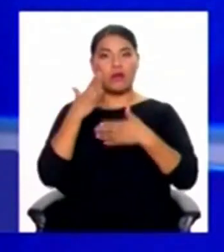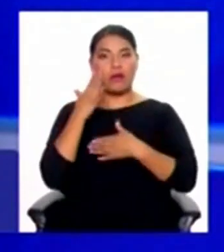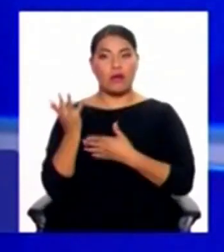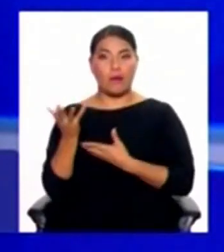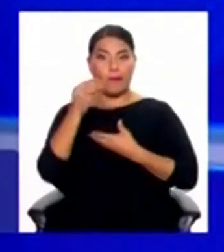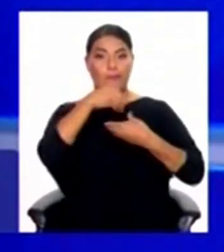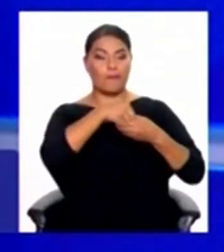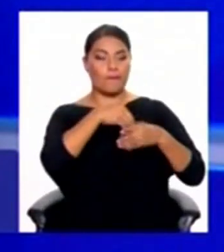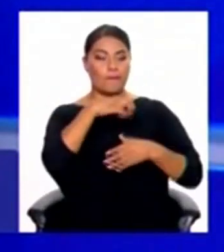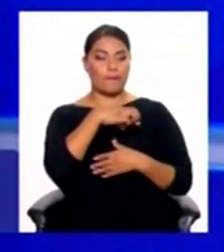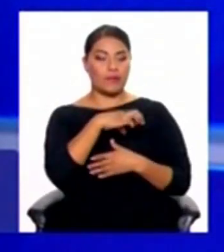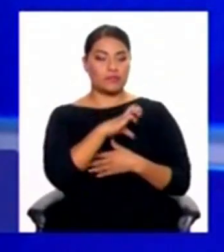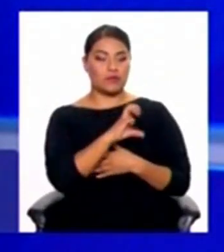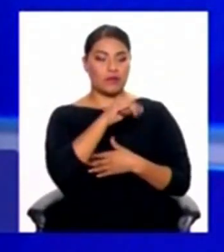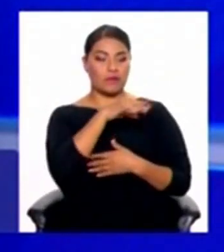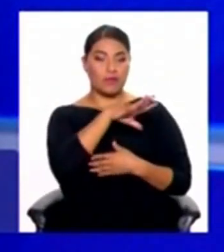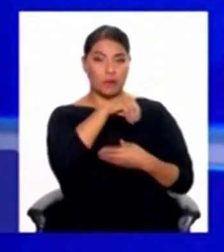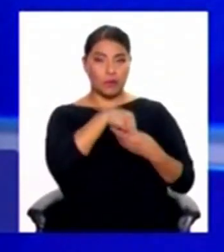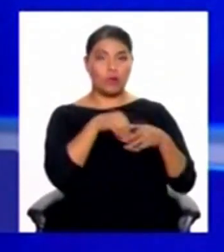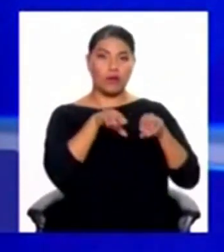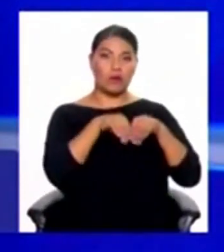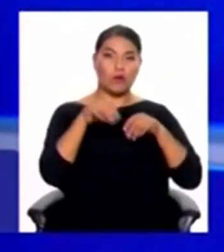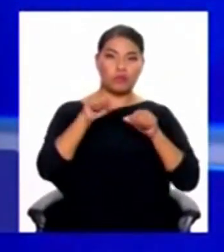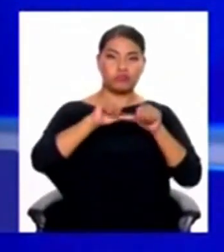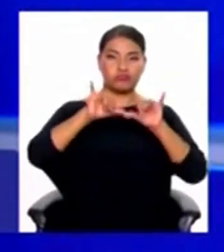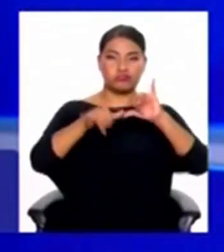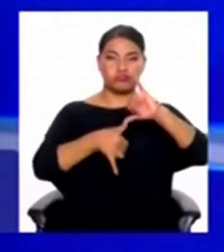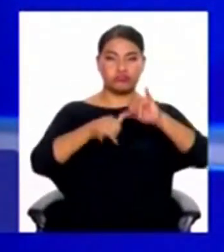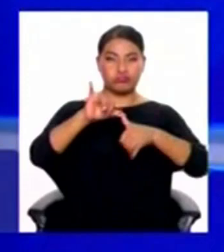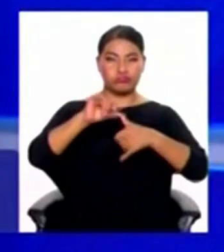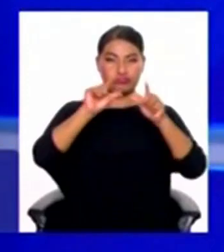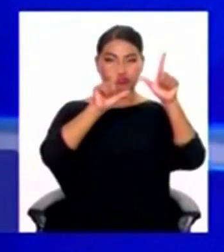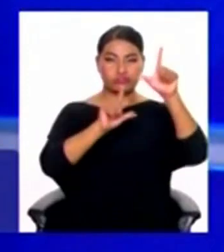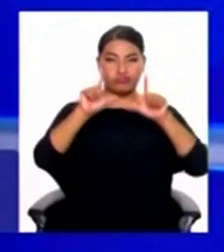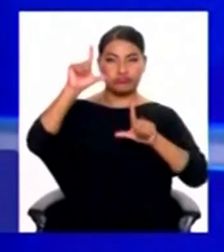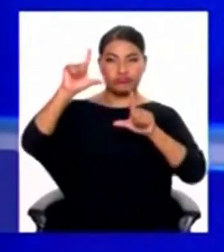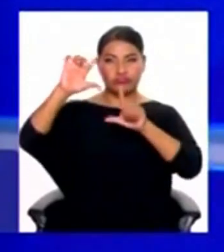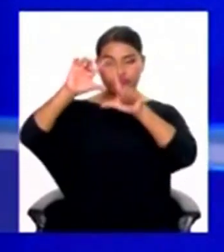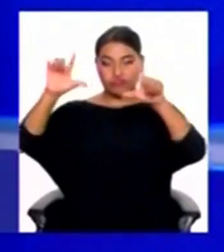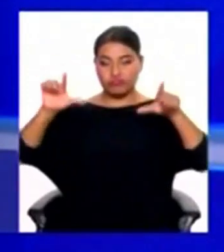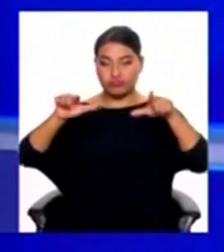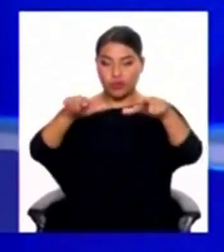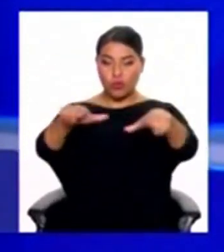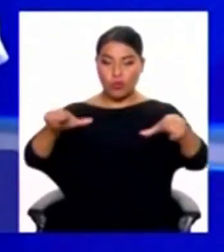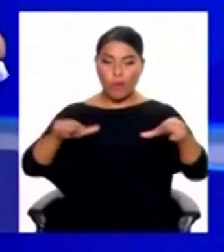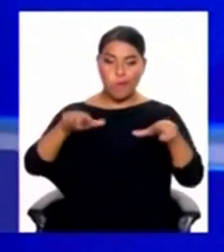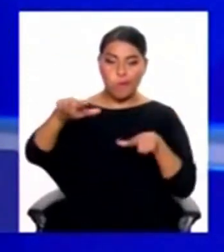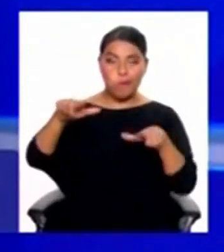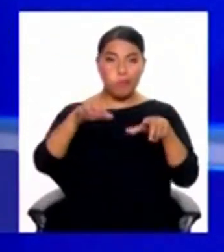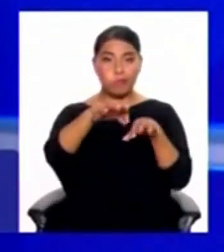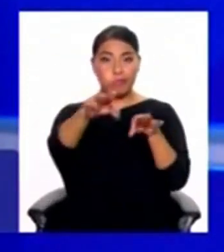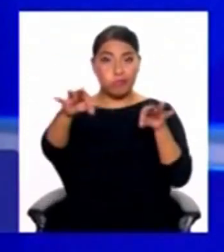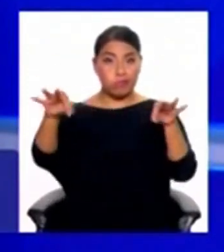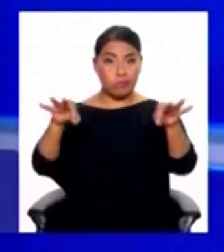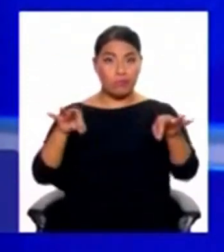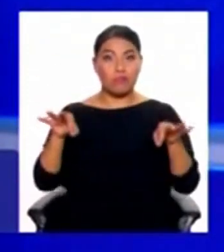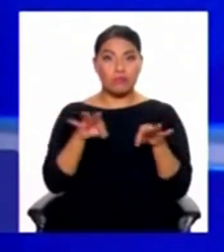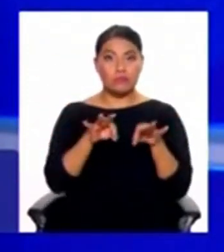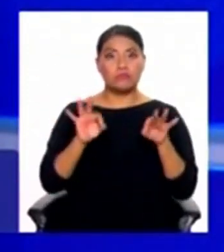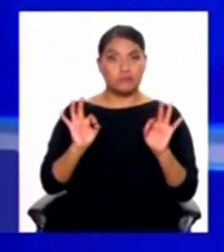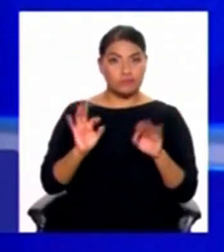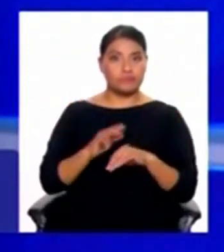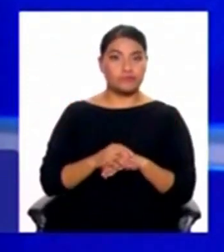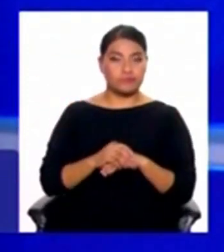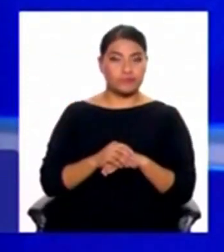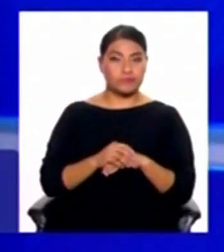poder tener una escala mayor y va a poder alinear los diferentes enfoques de los diferentes sectores que hoy tienen miradas separadas,